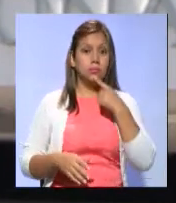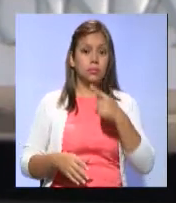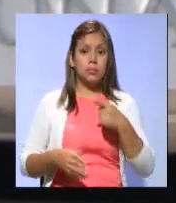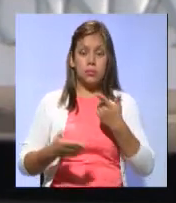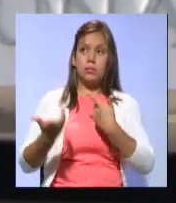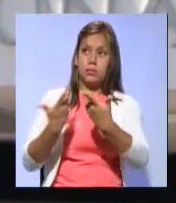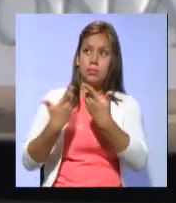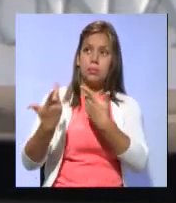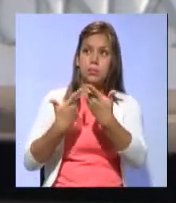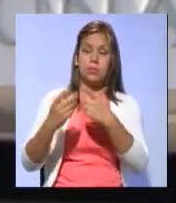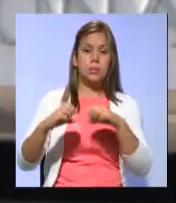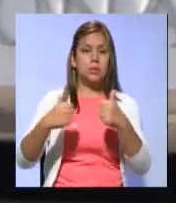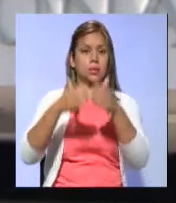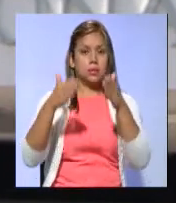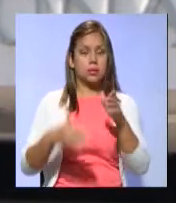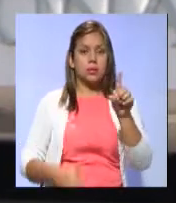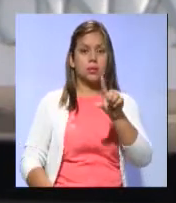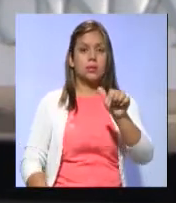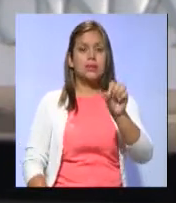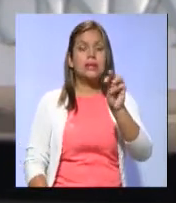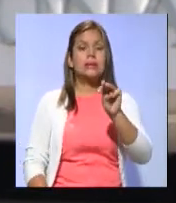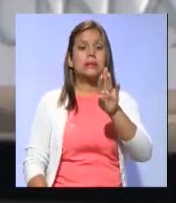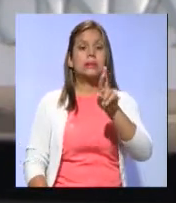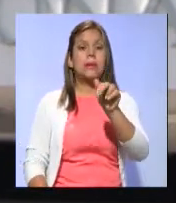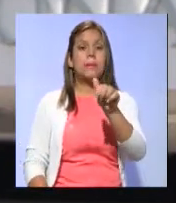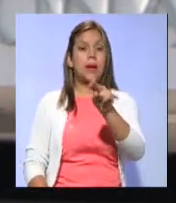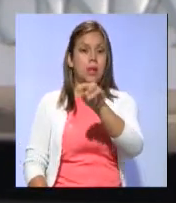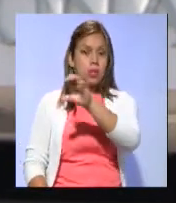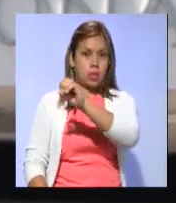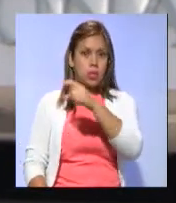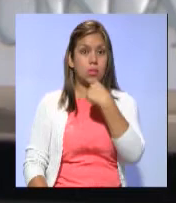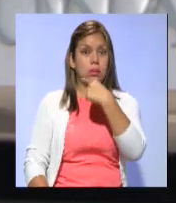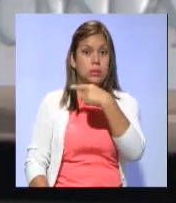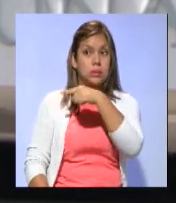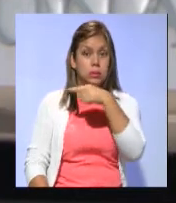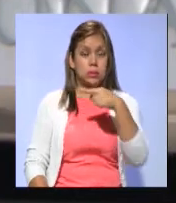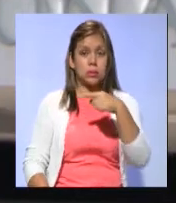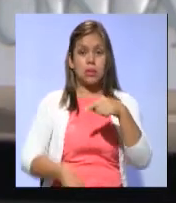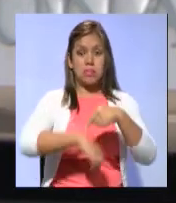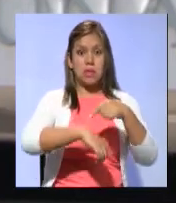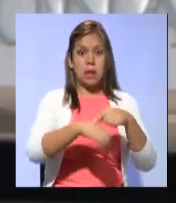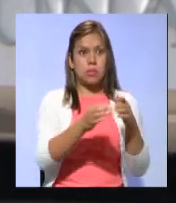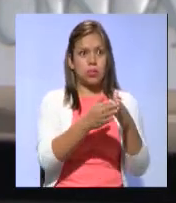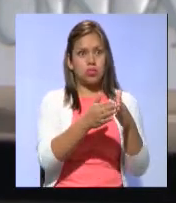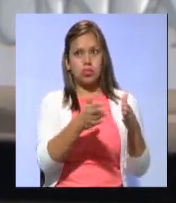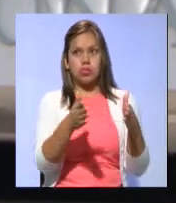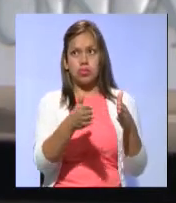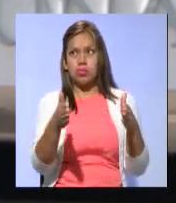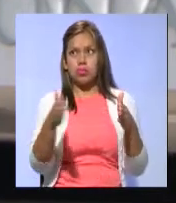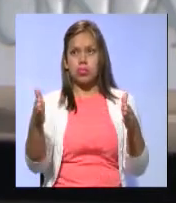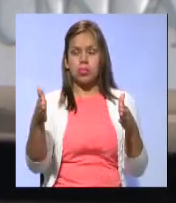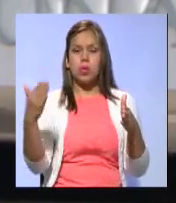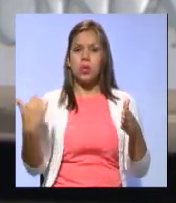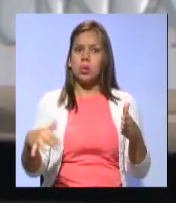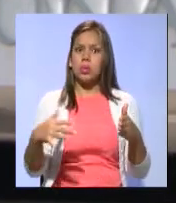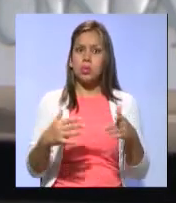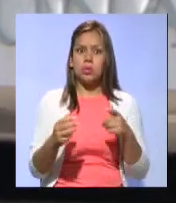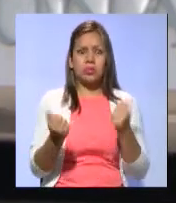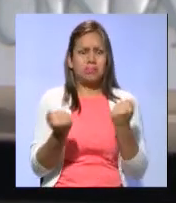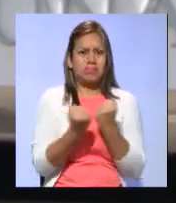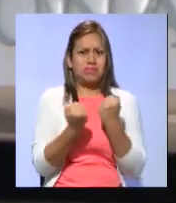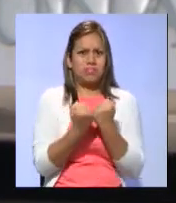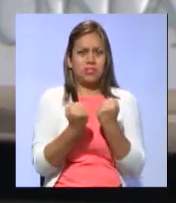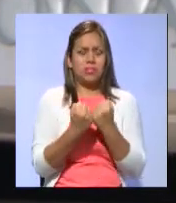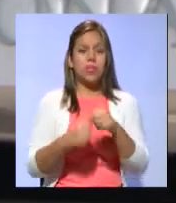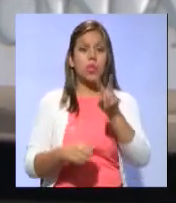con el legislador Ricardo Zambrano. Explicó que en cuanto a tiempos se encuentran ajustados, toda vez que el 2 de enero se cumple